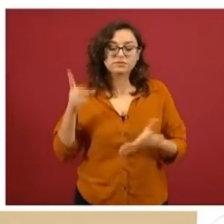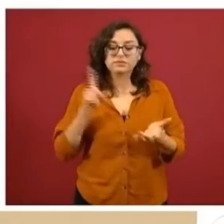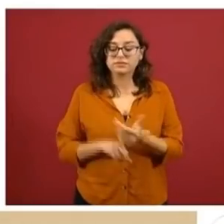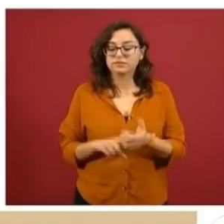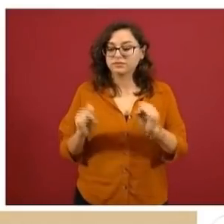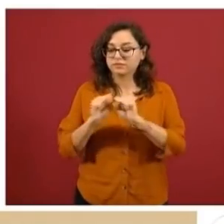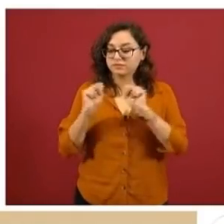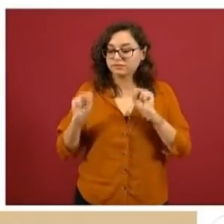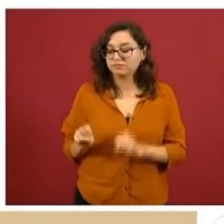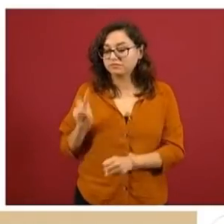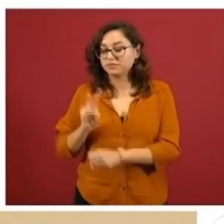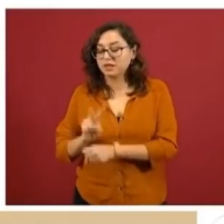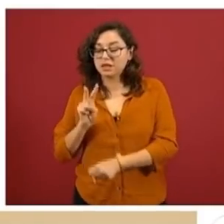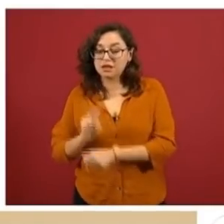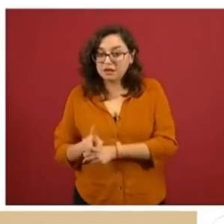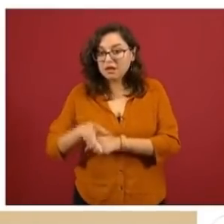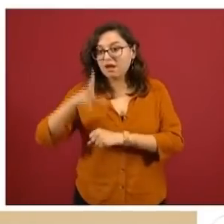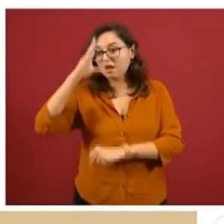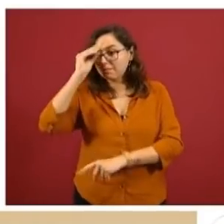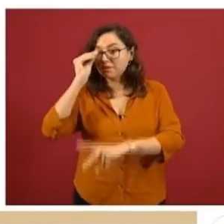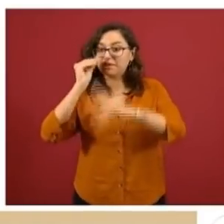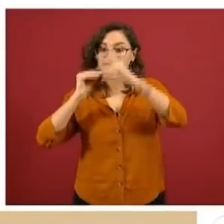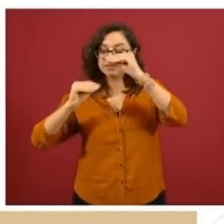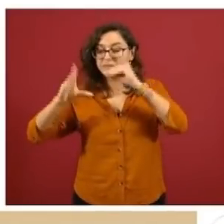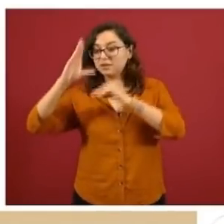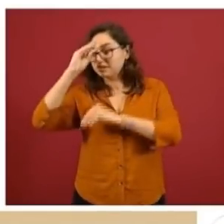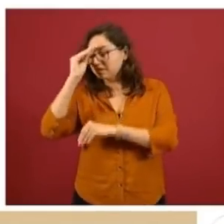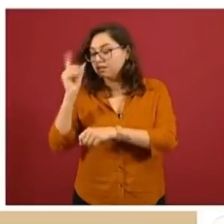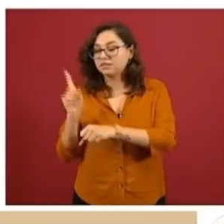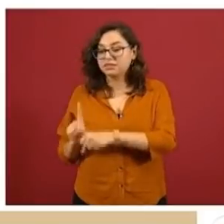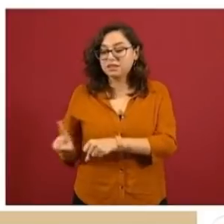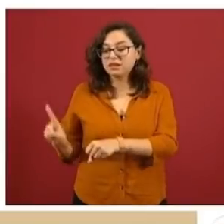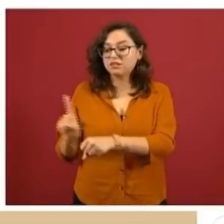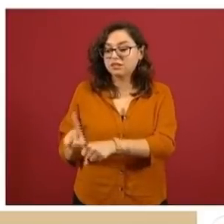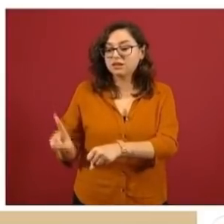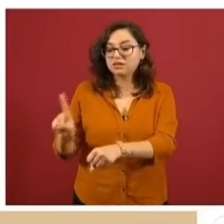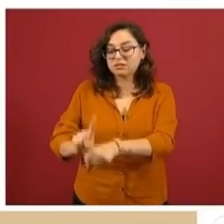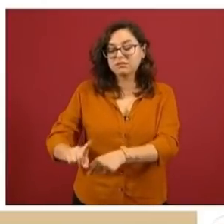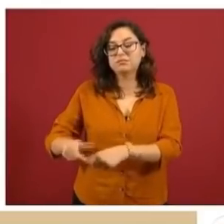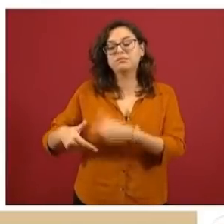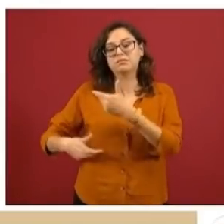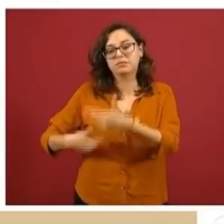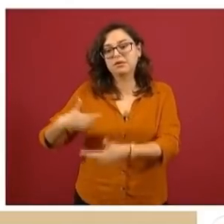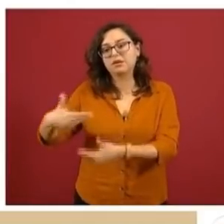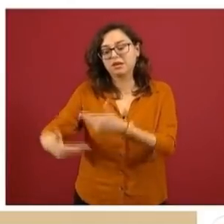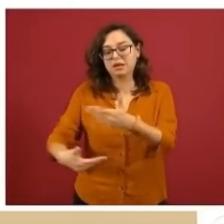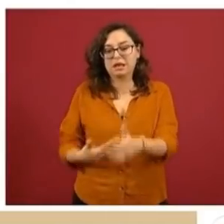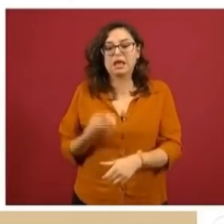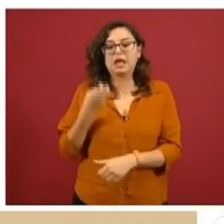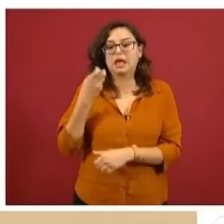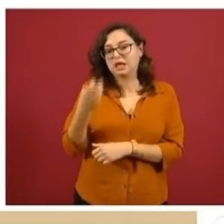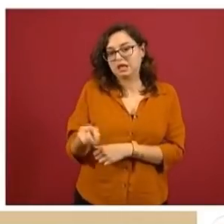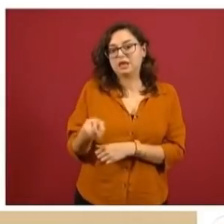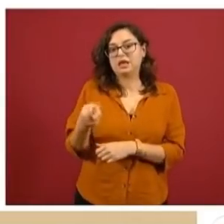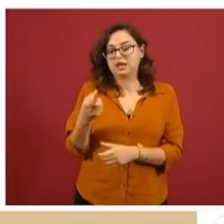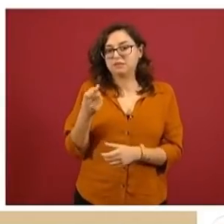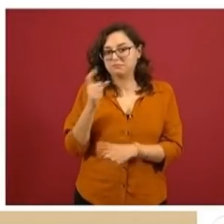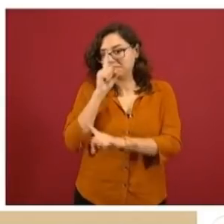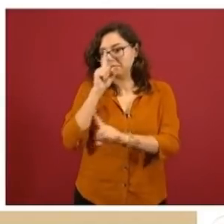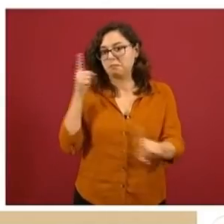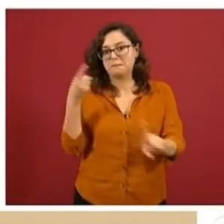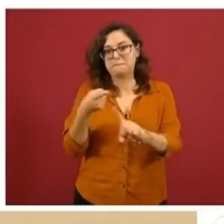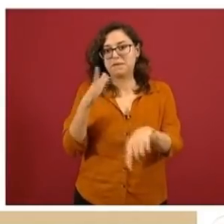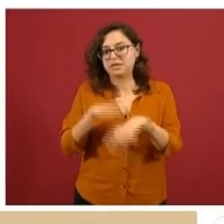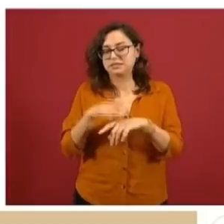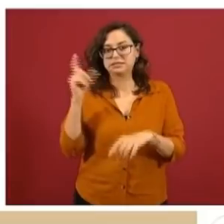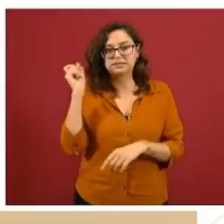está aprendiendo de él, nuestro personal de salud va aprendiendo de la enfermedad. Entonces ese es un gran reto.